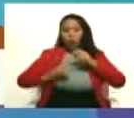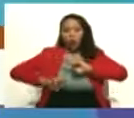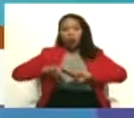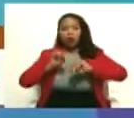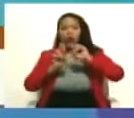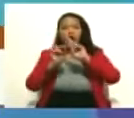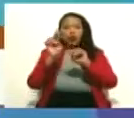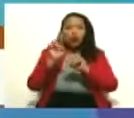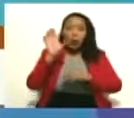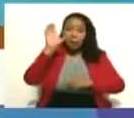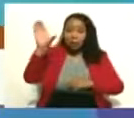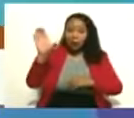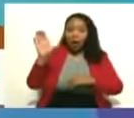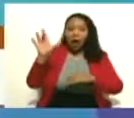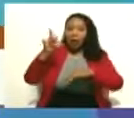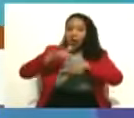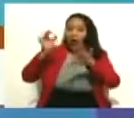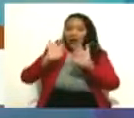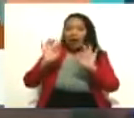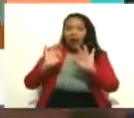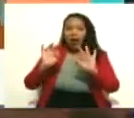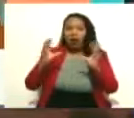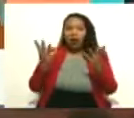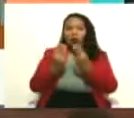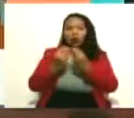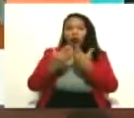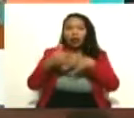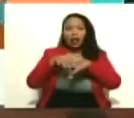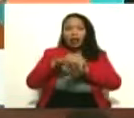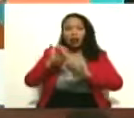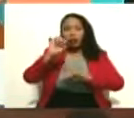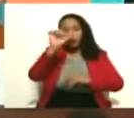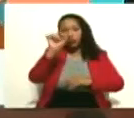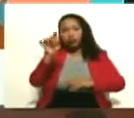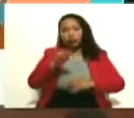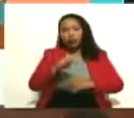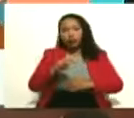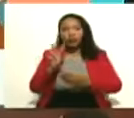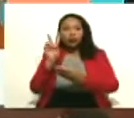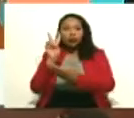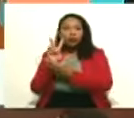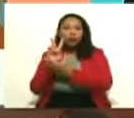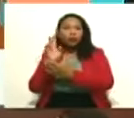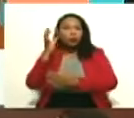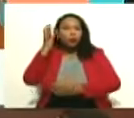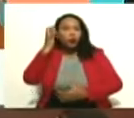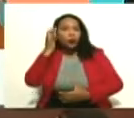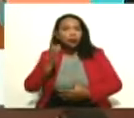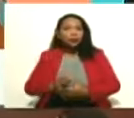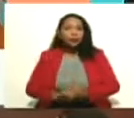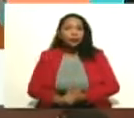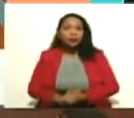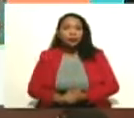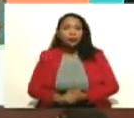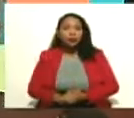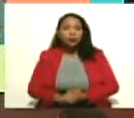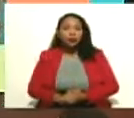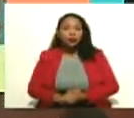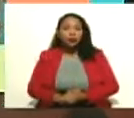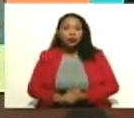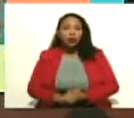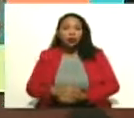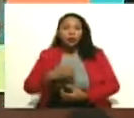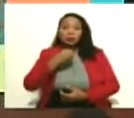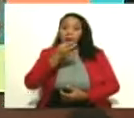estando intacto y completo con la Guayana Esequiba. Por Venevisión, Liz Flores. Buenas tardes a